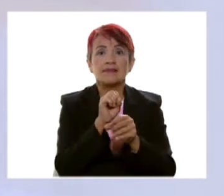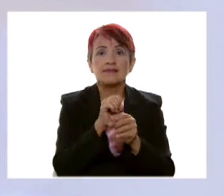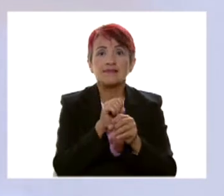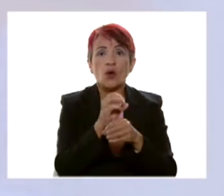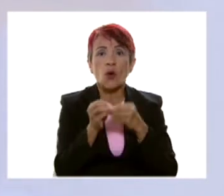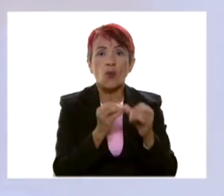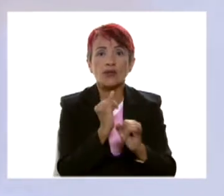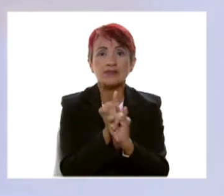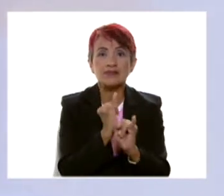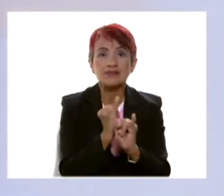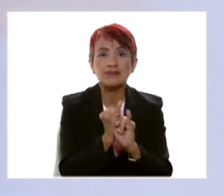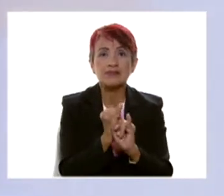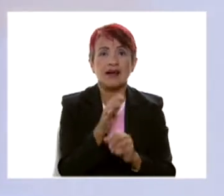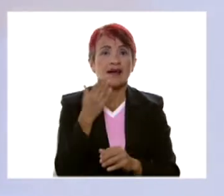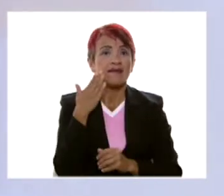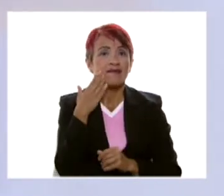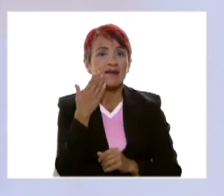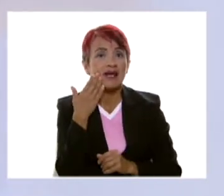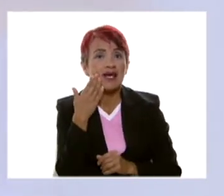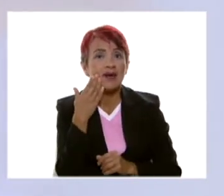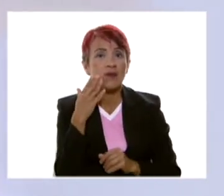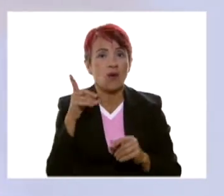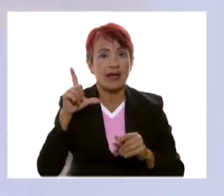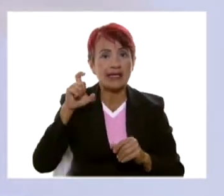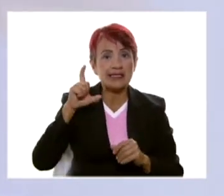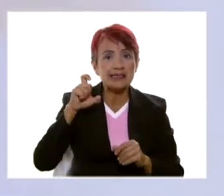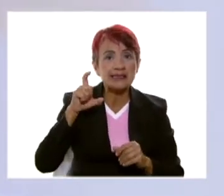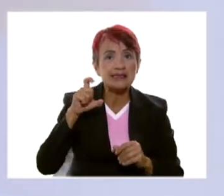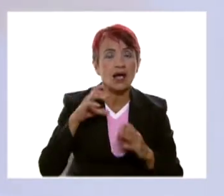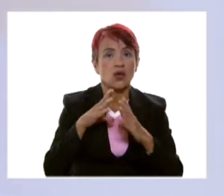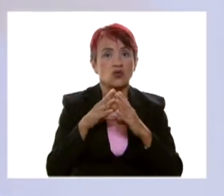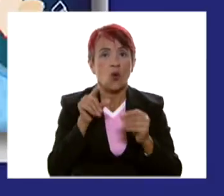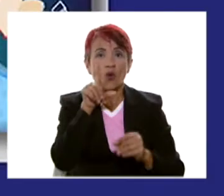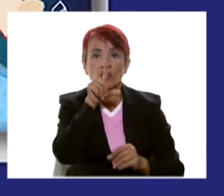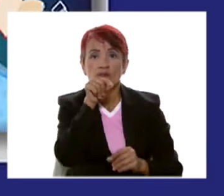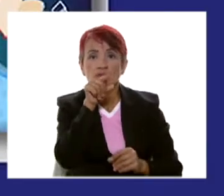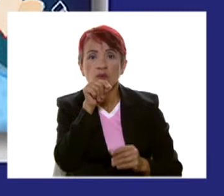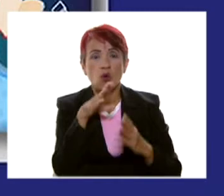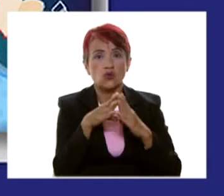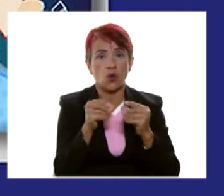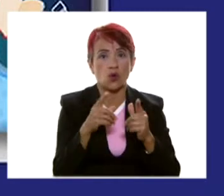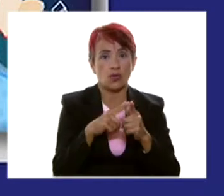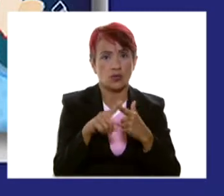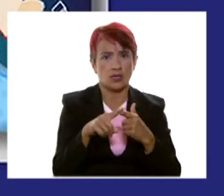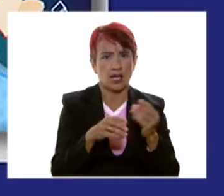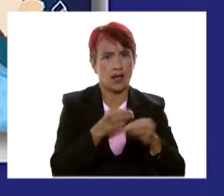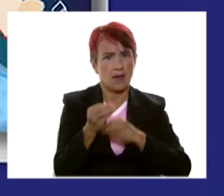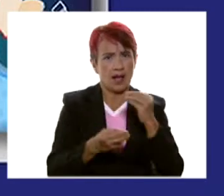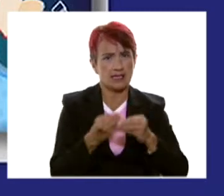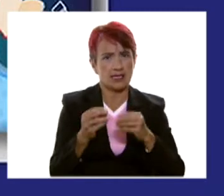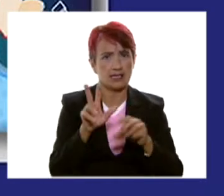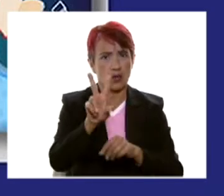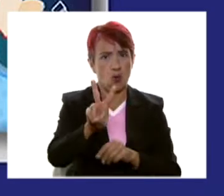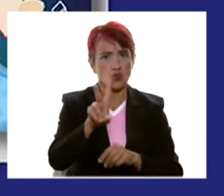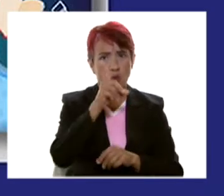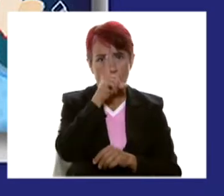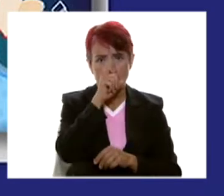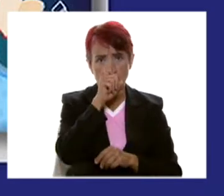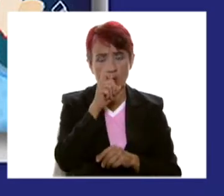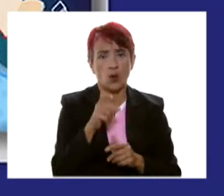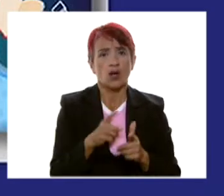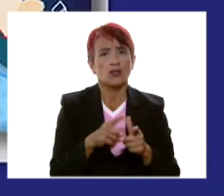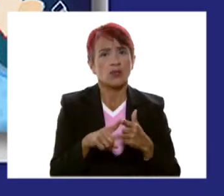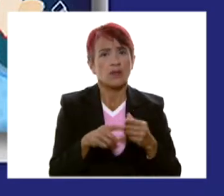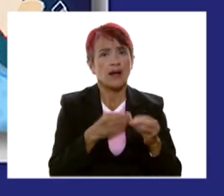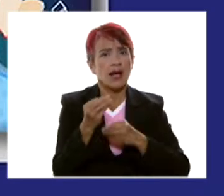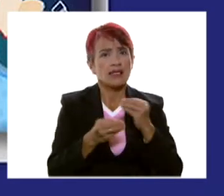como Instagram, Facebook o cualquier tipo de red social que usted maneje allá en el hogar. ¿Qué va a hacer o qué va a realizar segundo año?